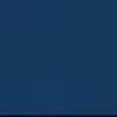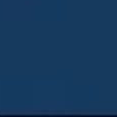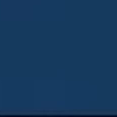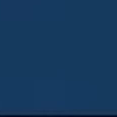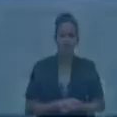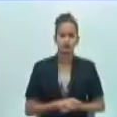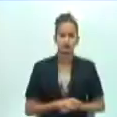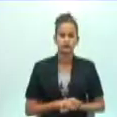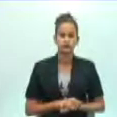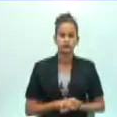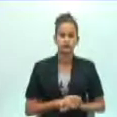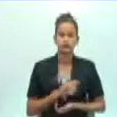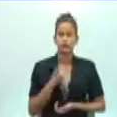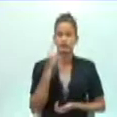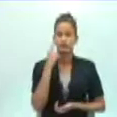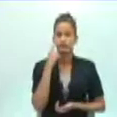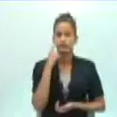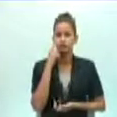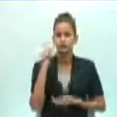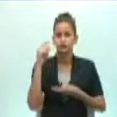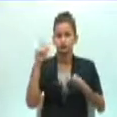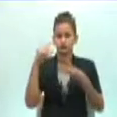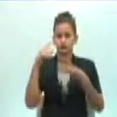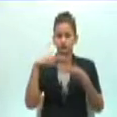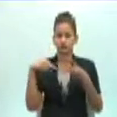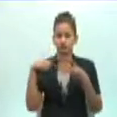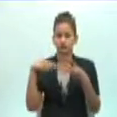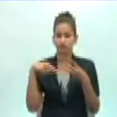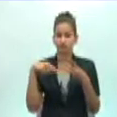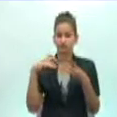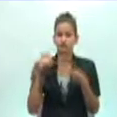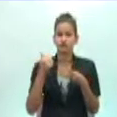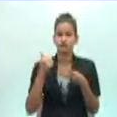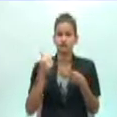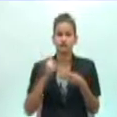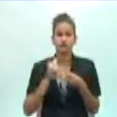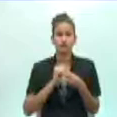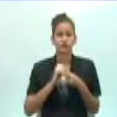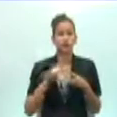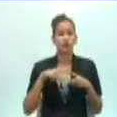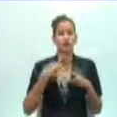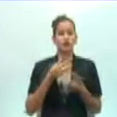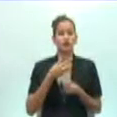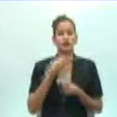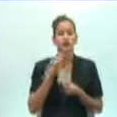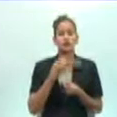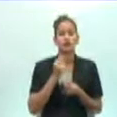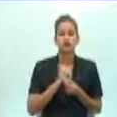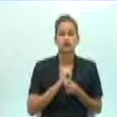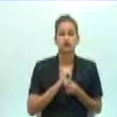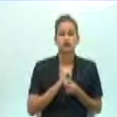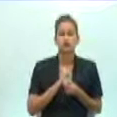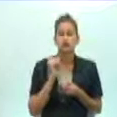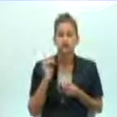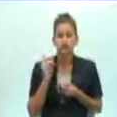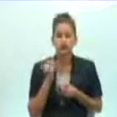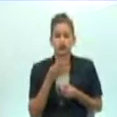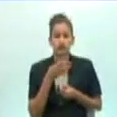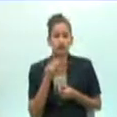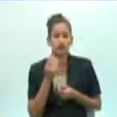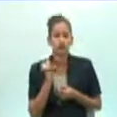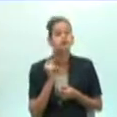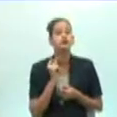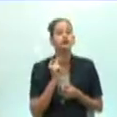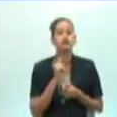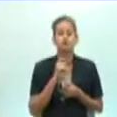fíjense que las tres propuestas son correctas, porque realmente el texto leído es un cuento. Y el cuento leído predomina, por supuesto,